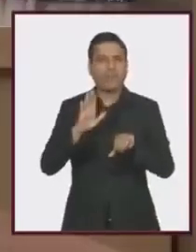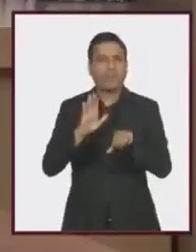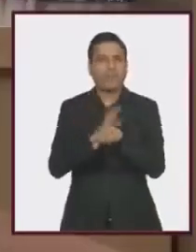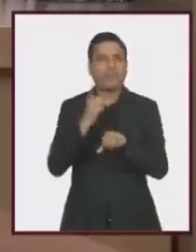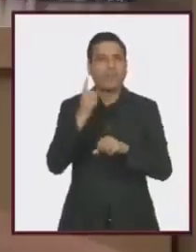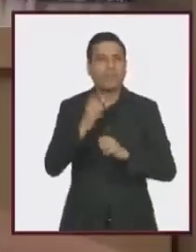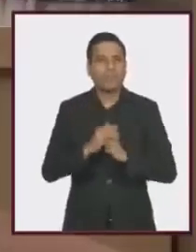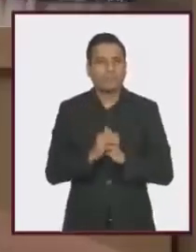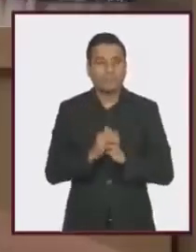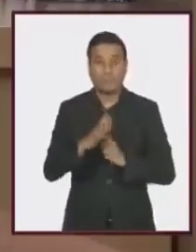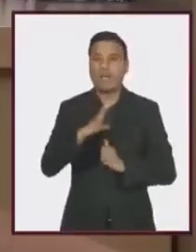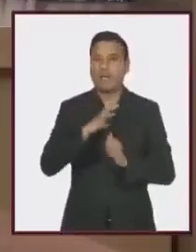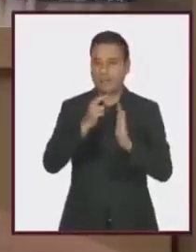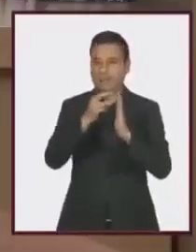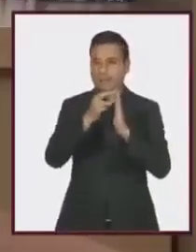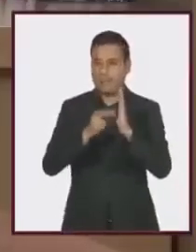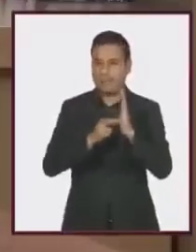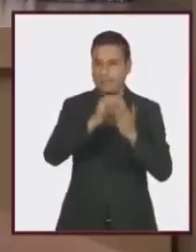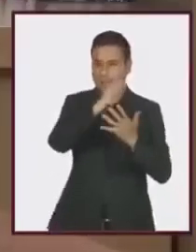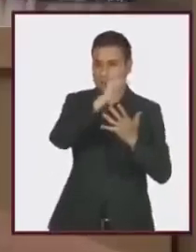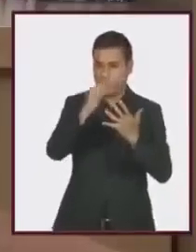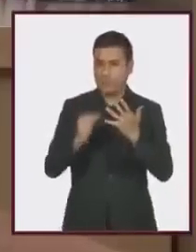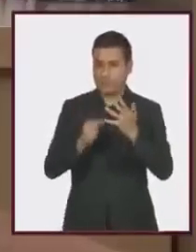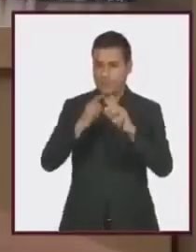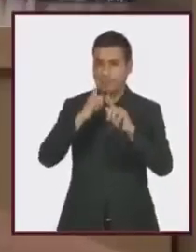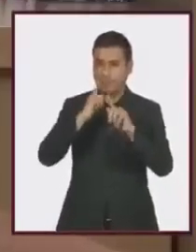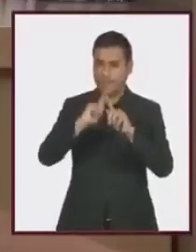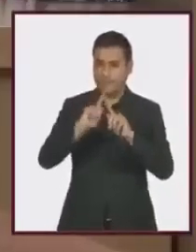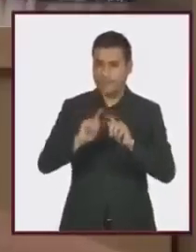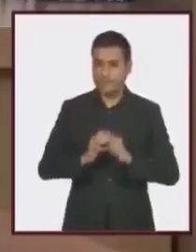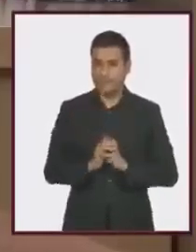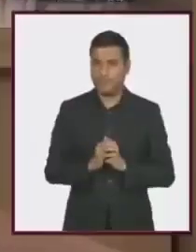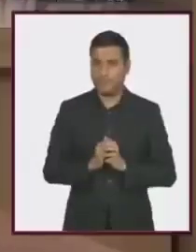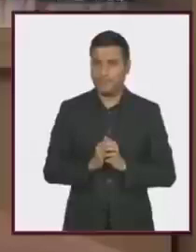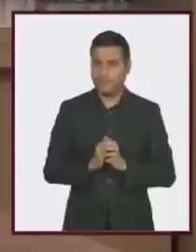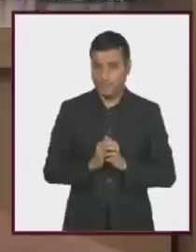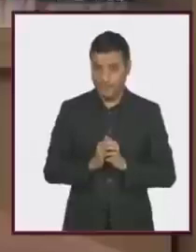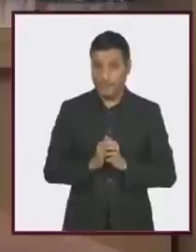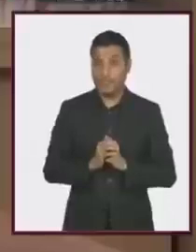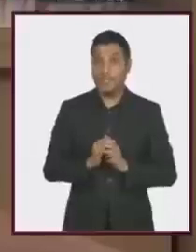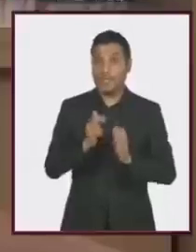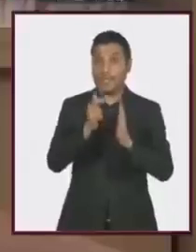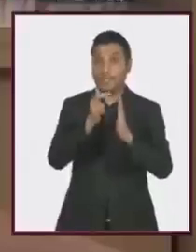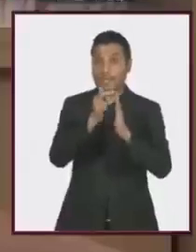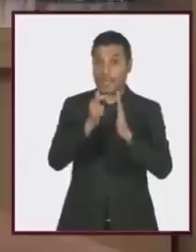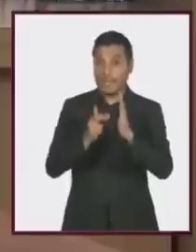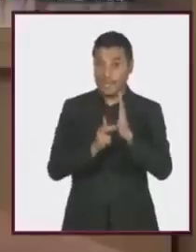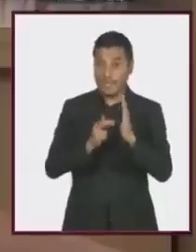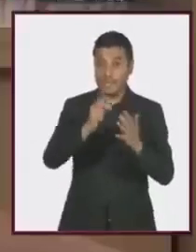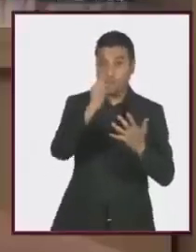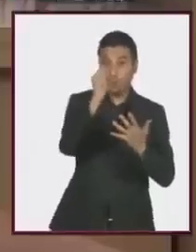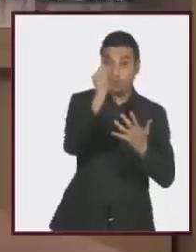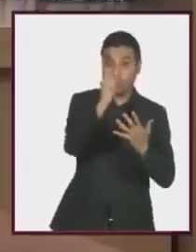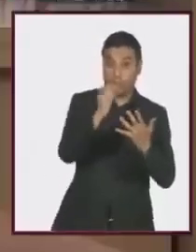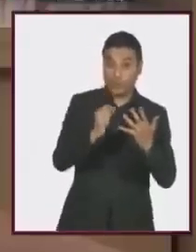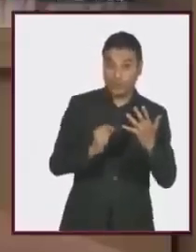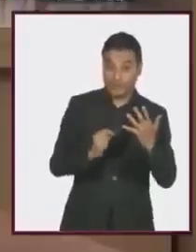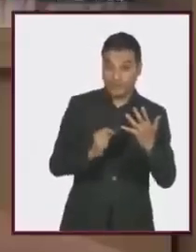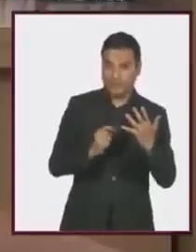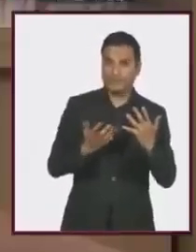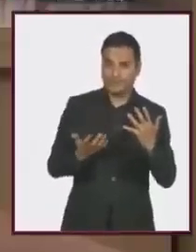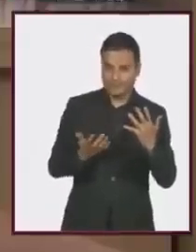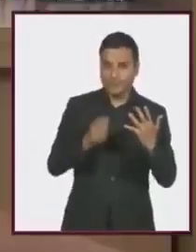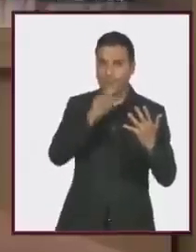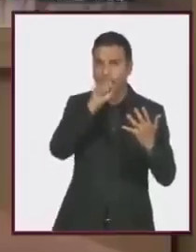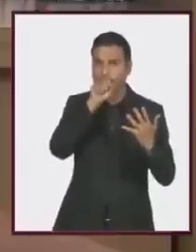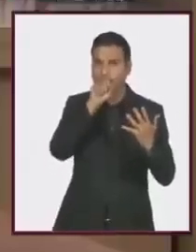varios principios. Sin embargo, quisiera hablar que estos principios están en concordancia con los cambios que se han dado